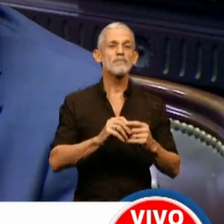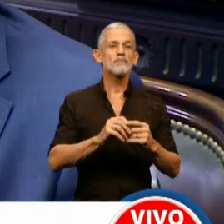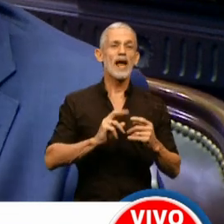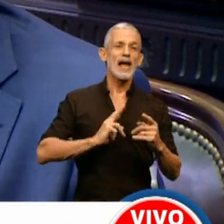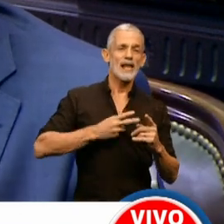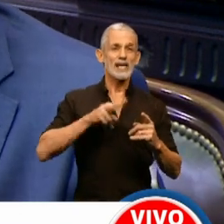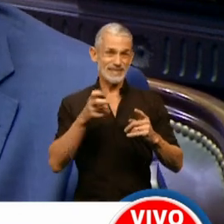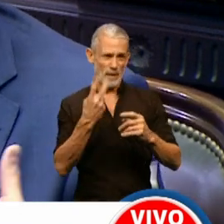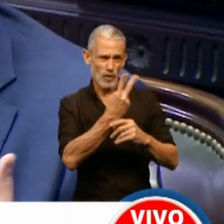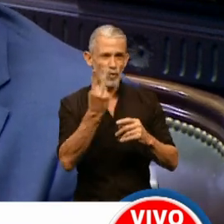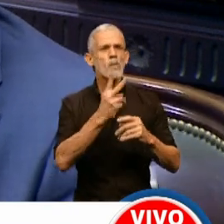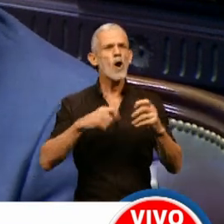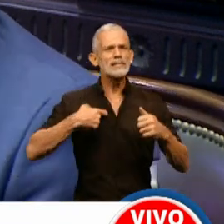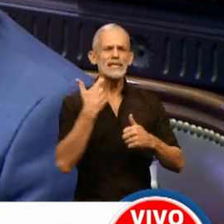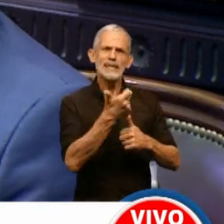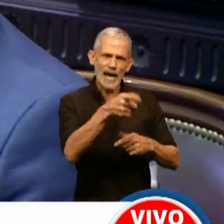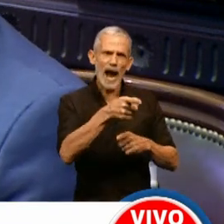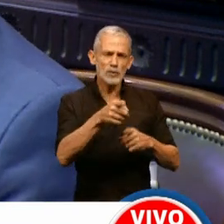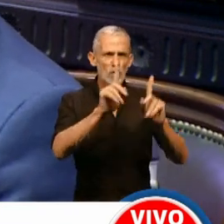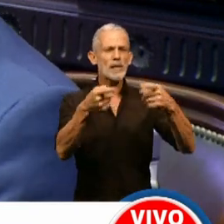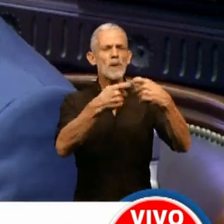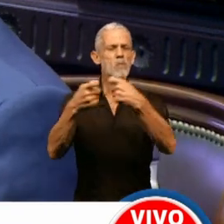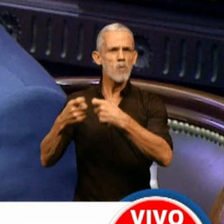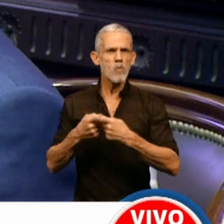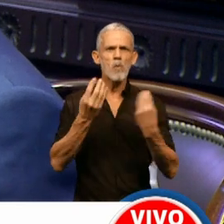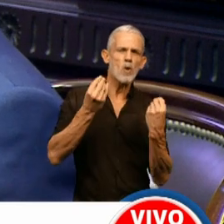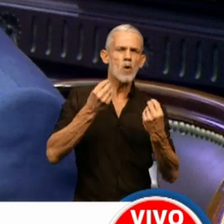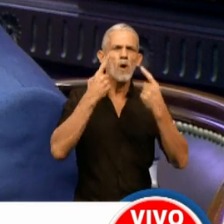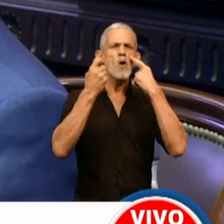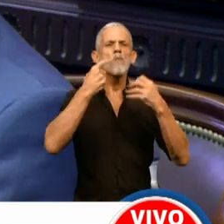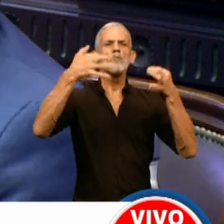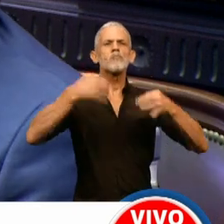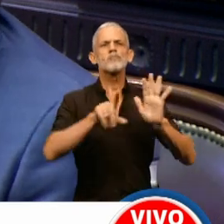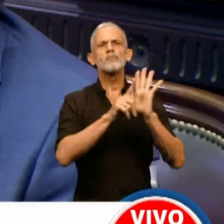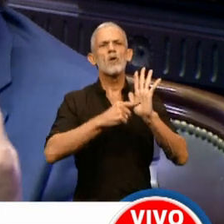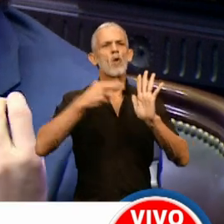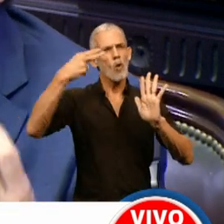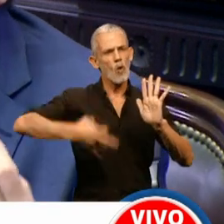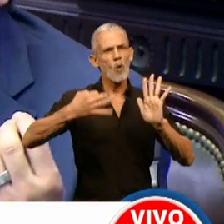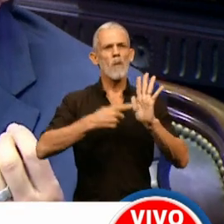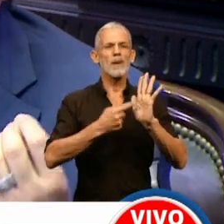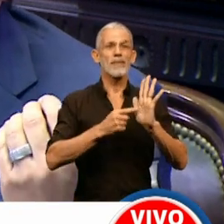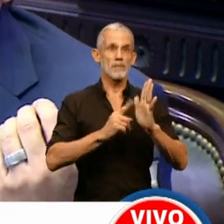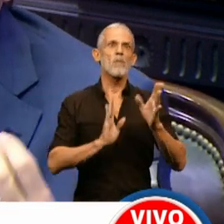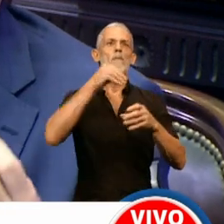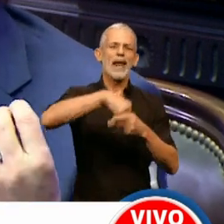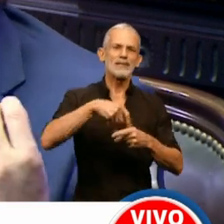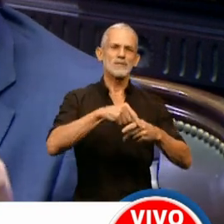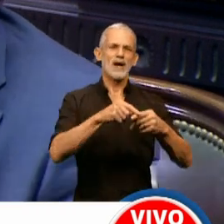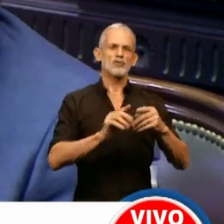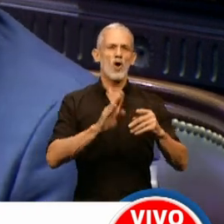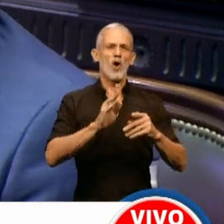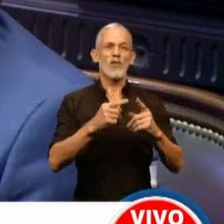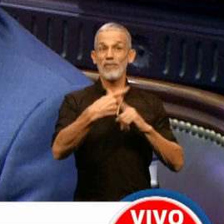sindicatos por eso el proyecto contempla para el seguimiento y el cumplimiento de la ley la participación directa de las distintas